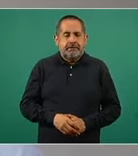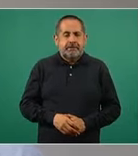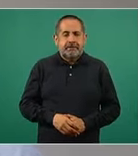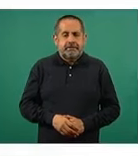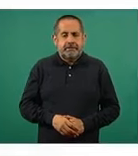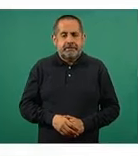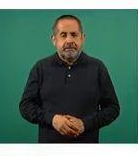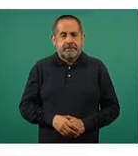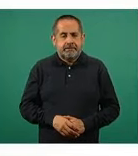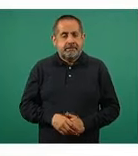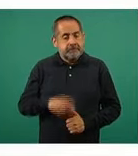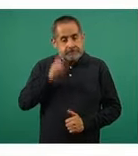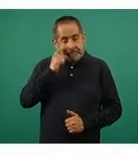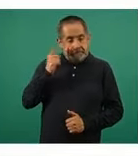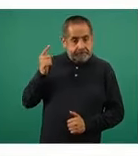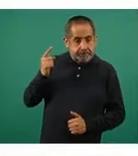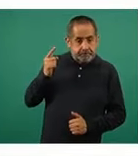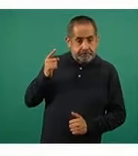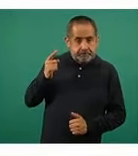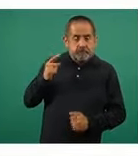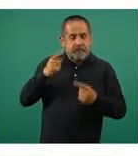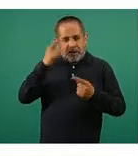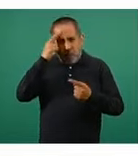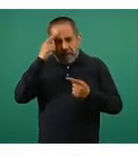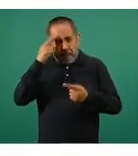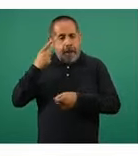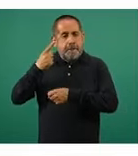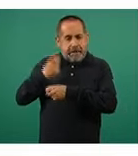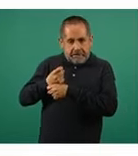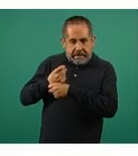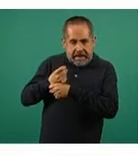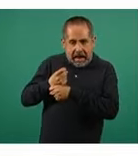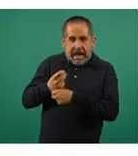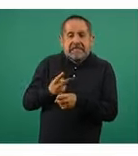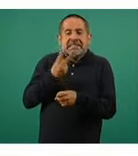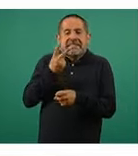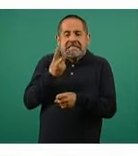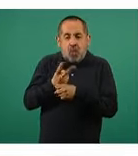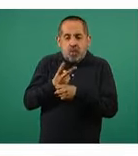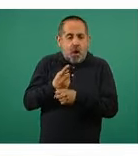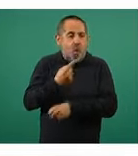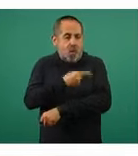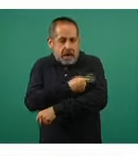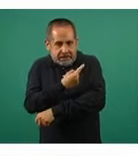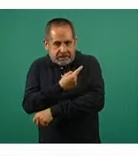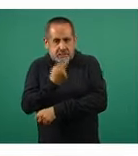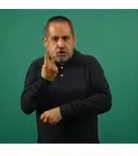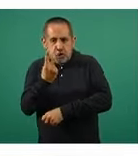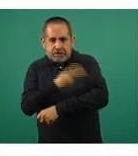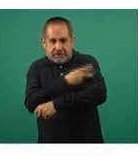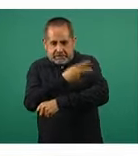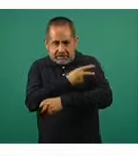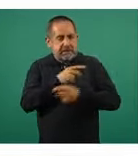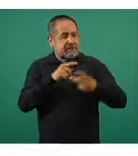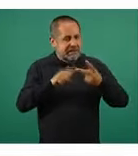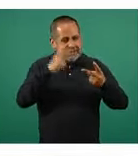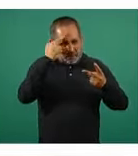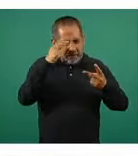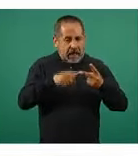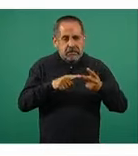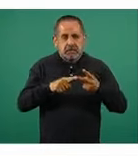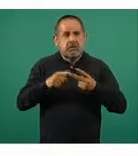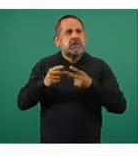Actualizamos también la aplicación de las segundas dosis con el embarque de vacuna que llegó también